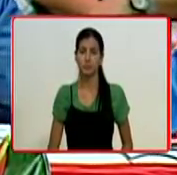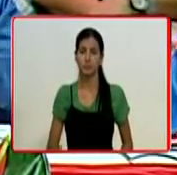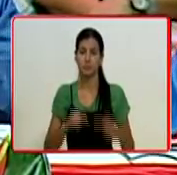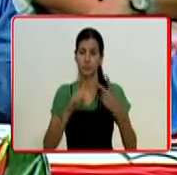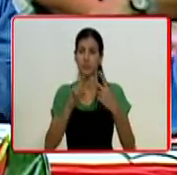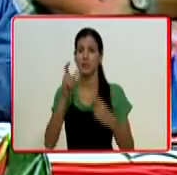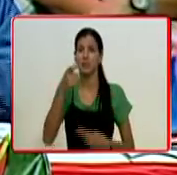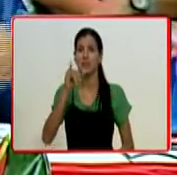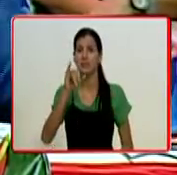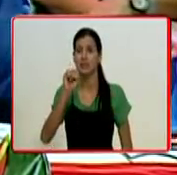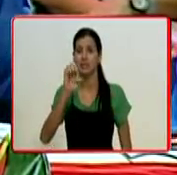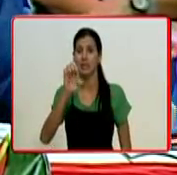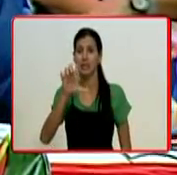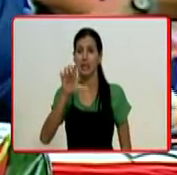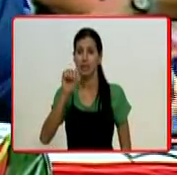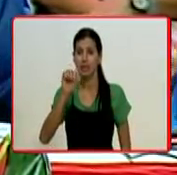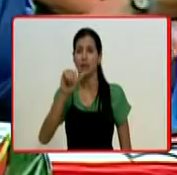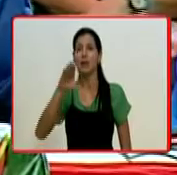Gisela Carmona.